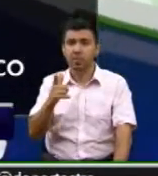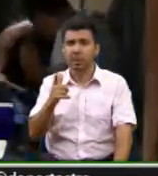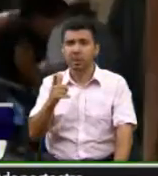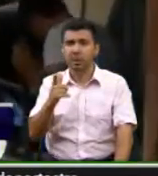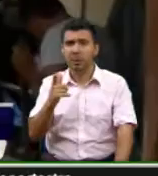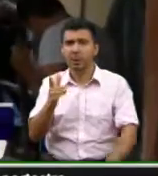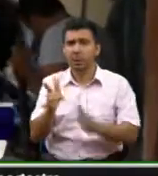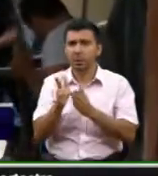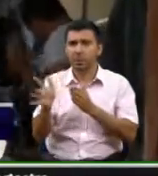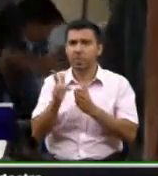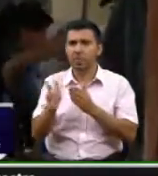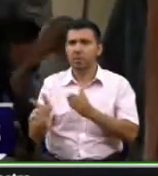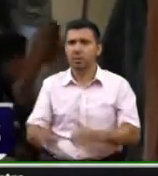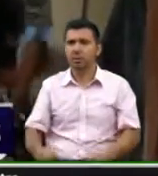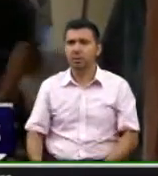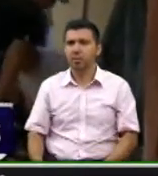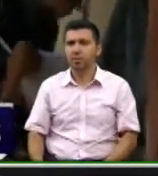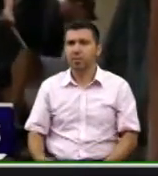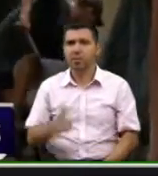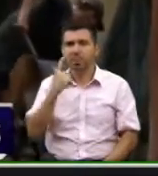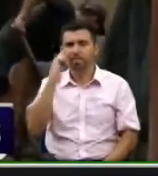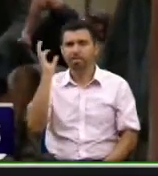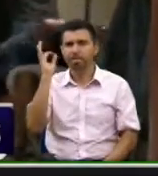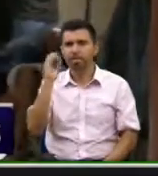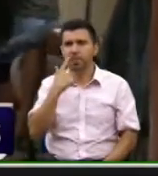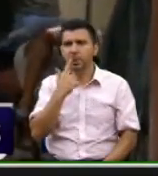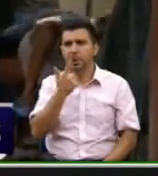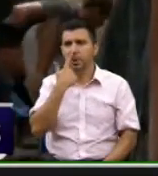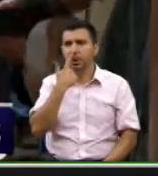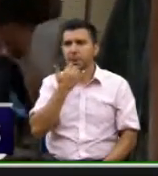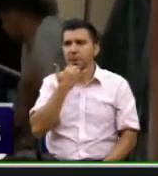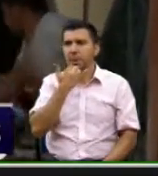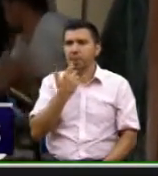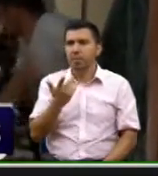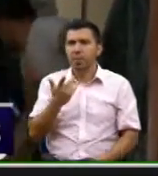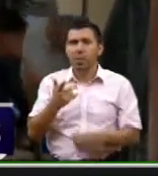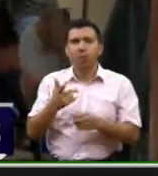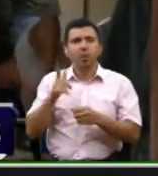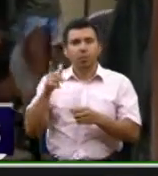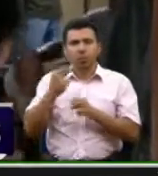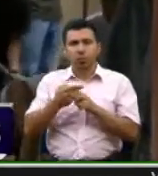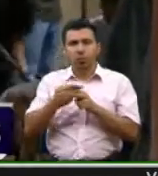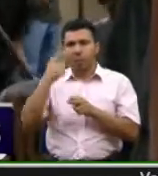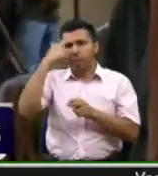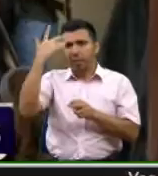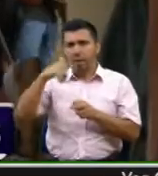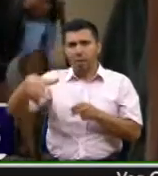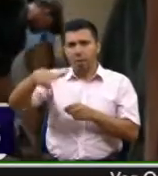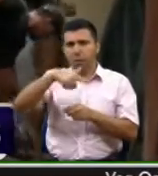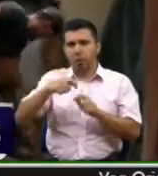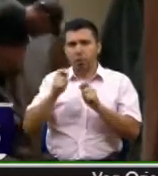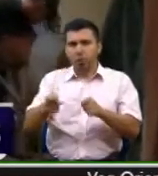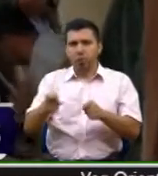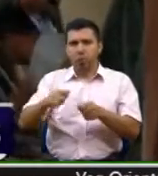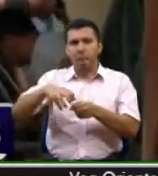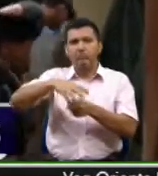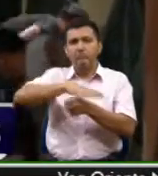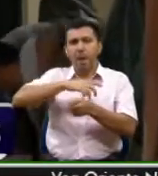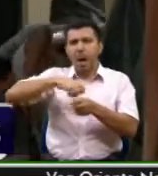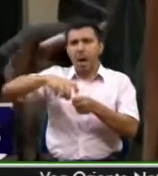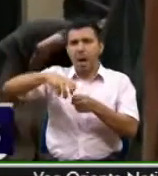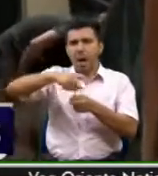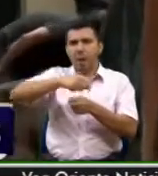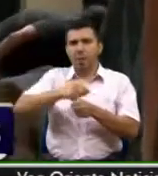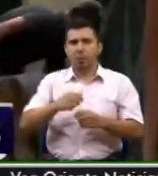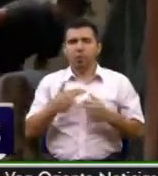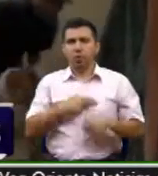unas emergencias. Curiosamente, este sector es conocido como el barrio chino, y la razón es que existen más de